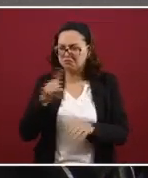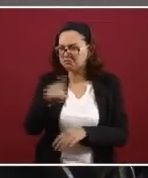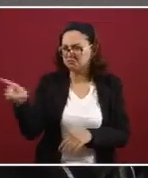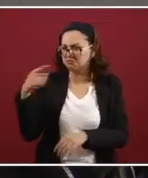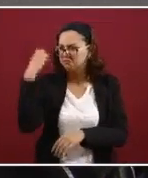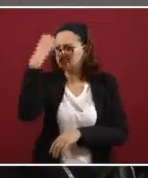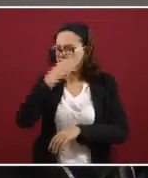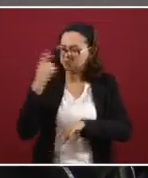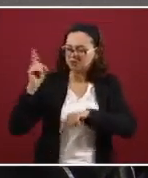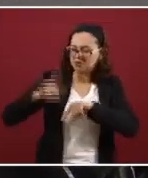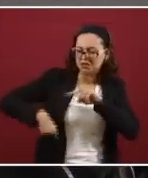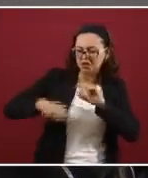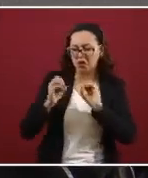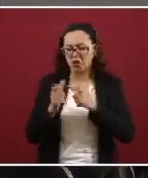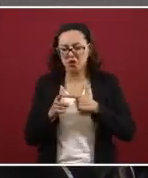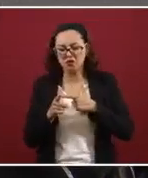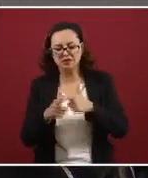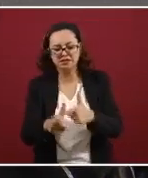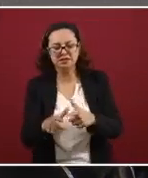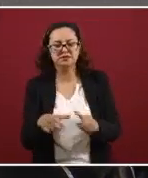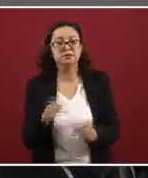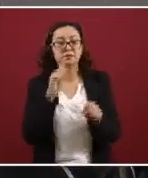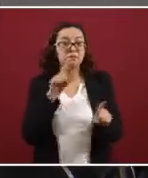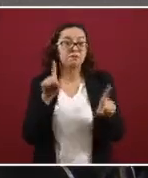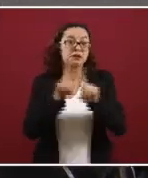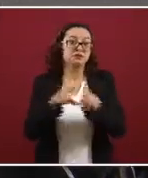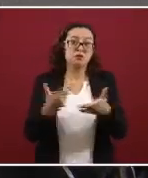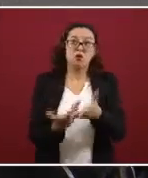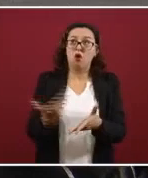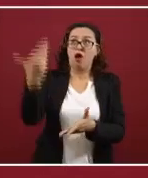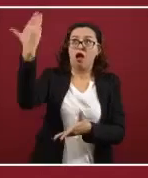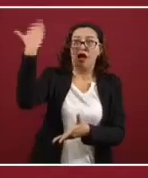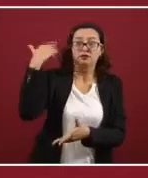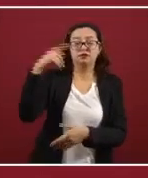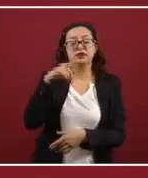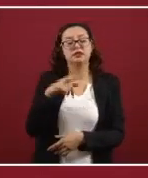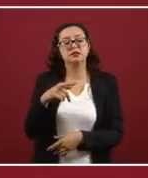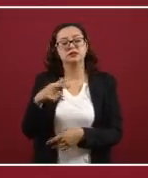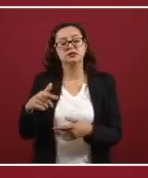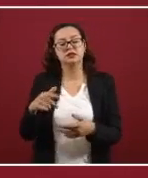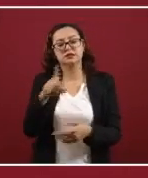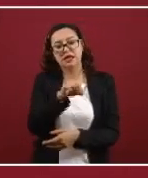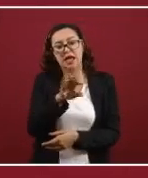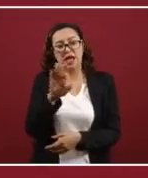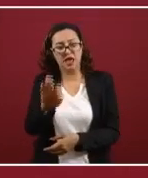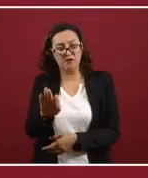Así lo hice cuando fui jefe de gobierno del entonces Distrito Federal